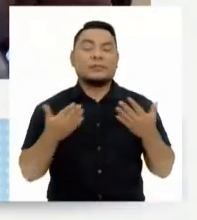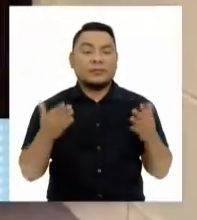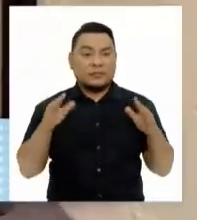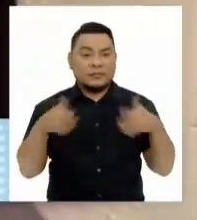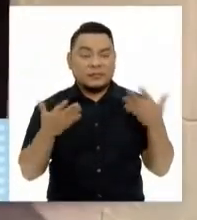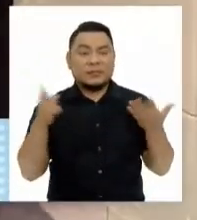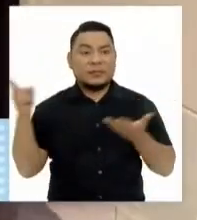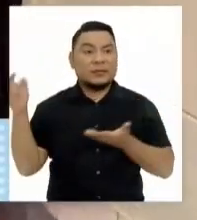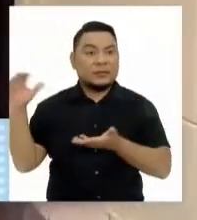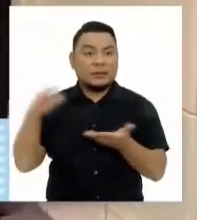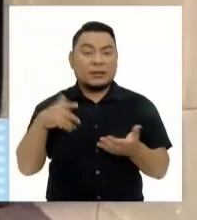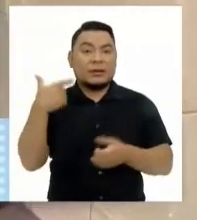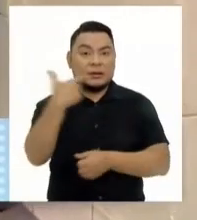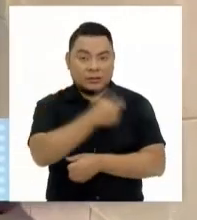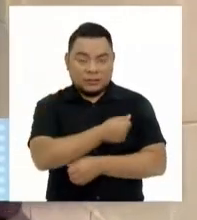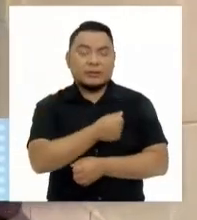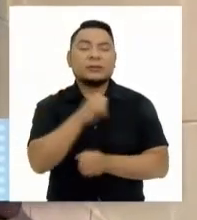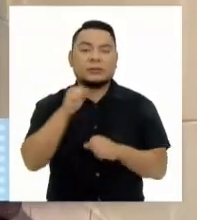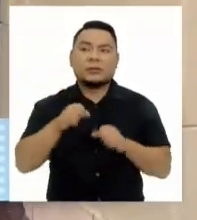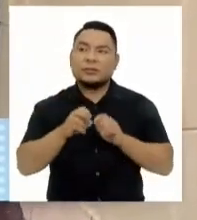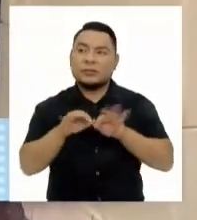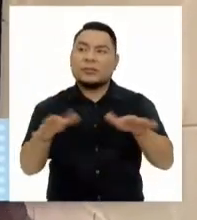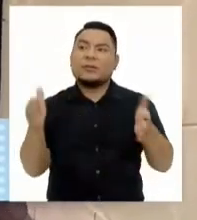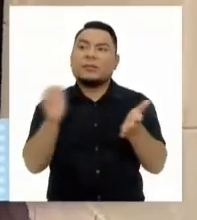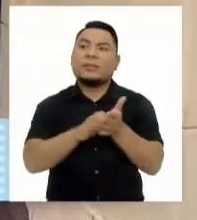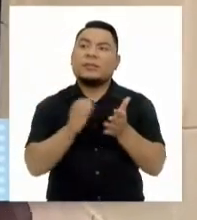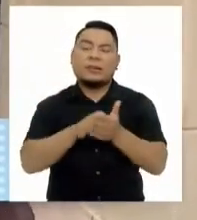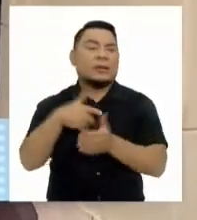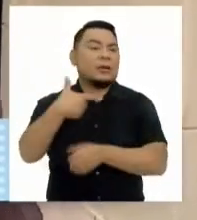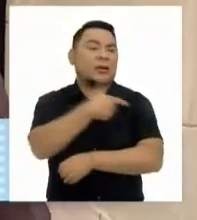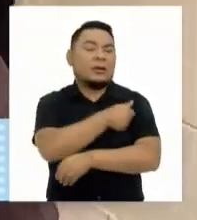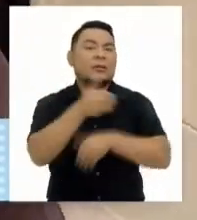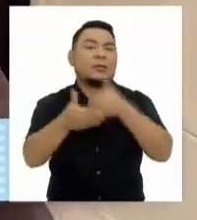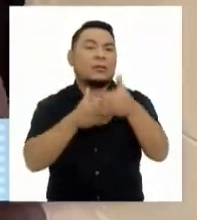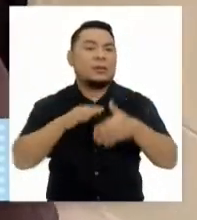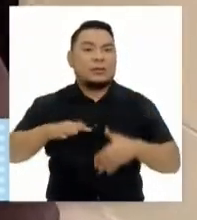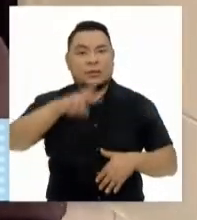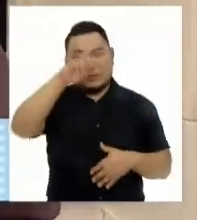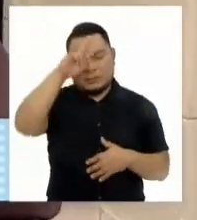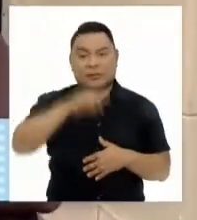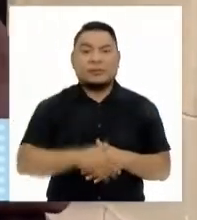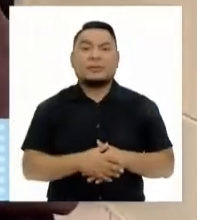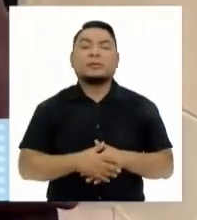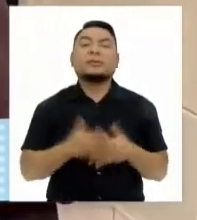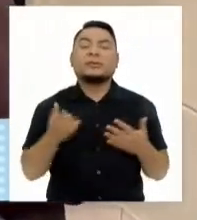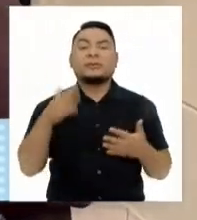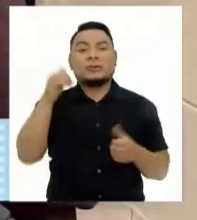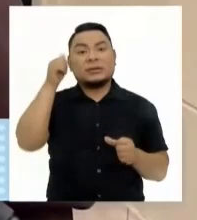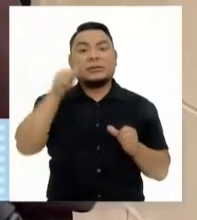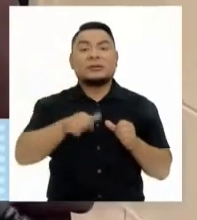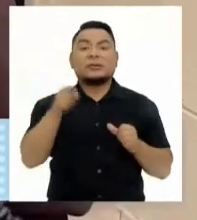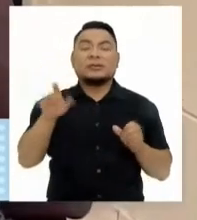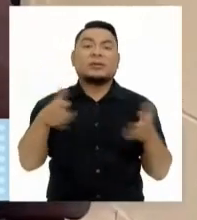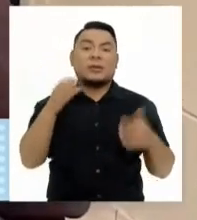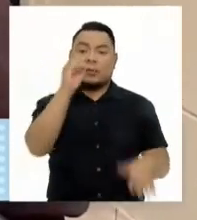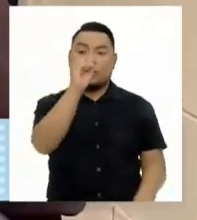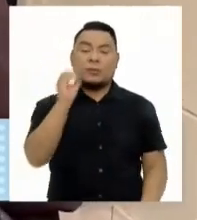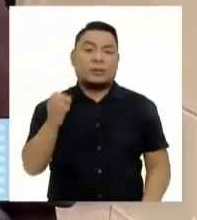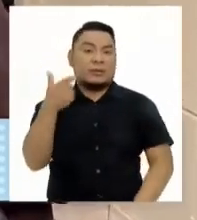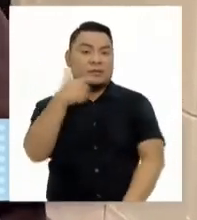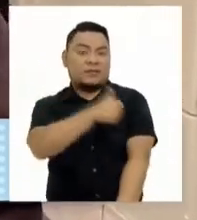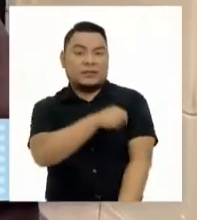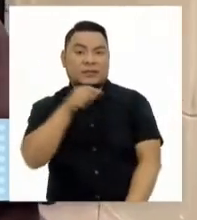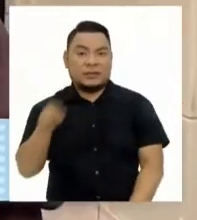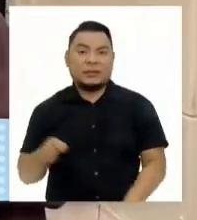vacunas para masificar, ¿no?, la vacunación en nuestro país. Recordemos que todavía el porcentaje de